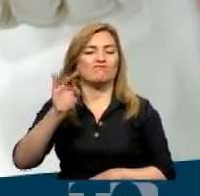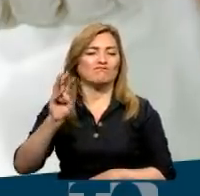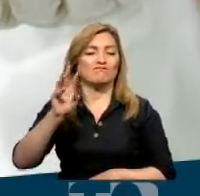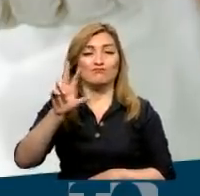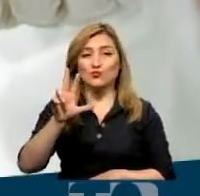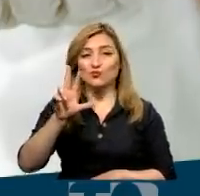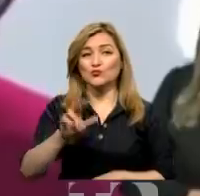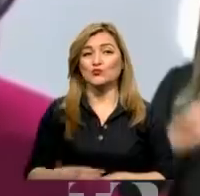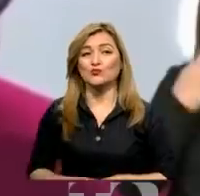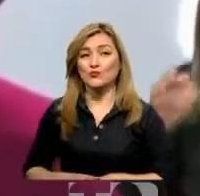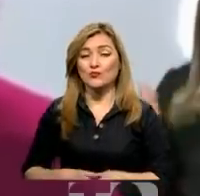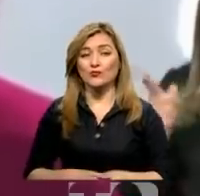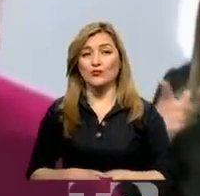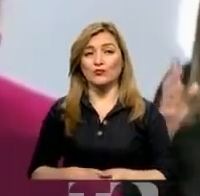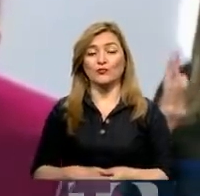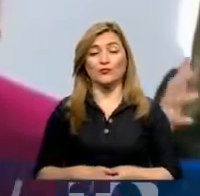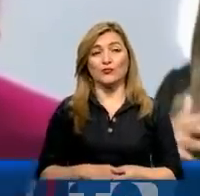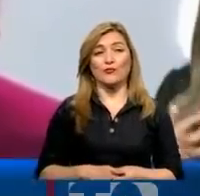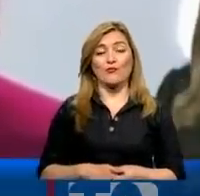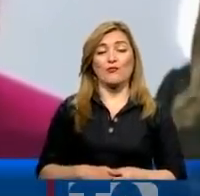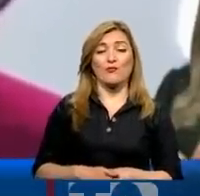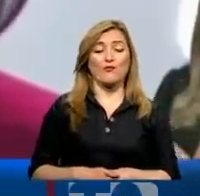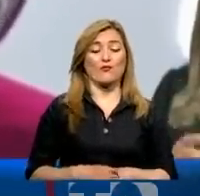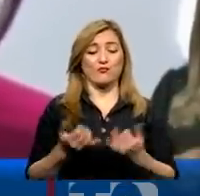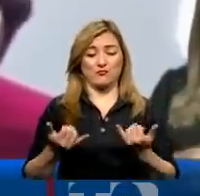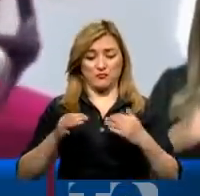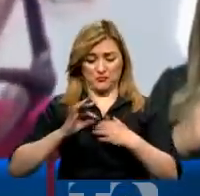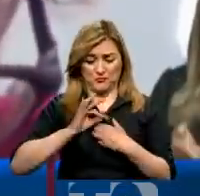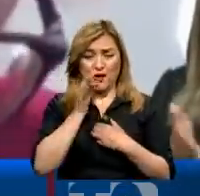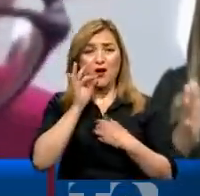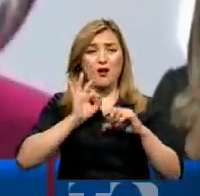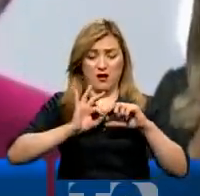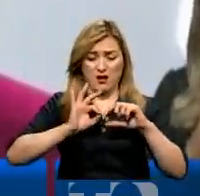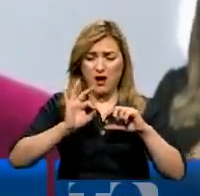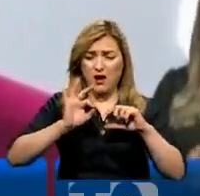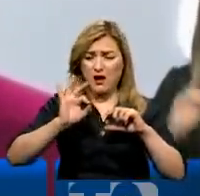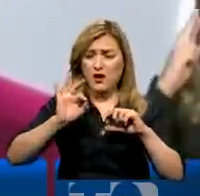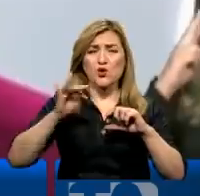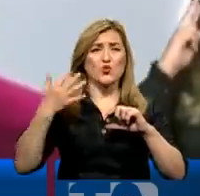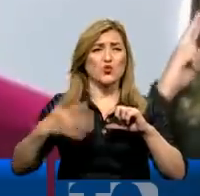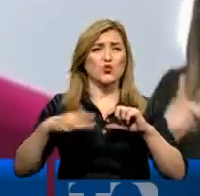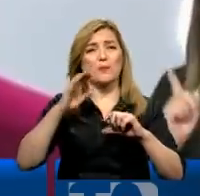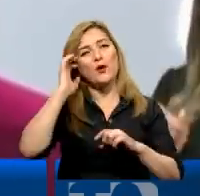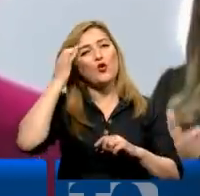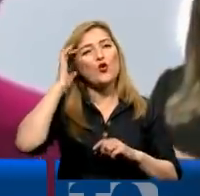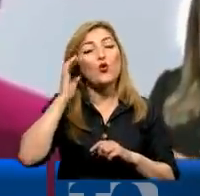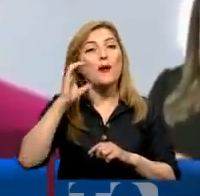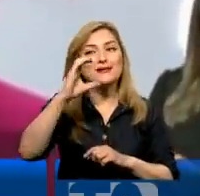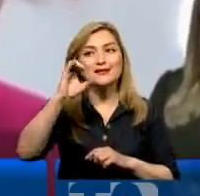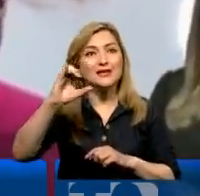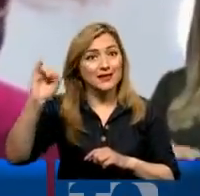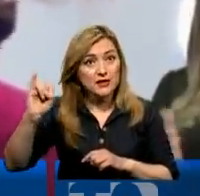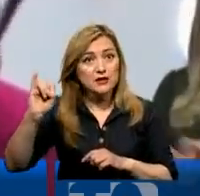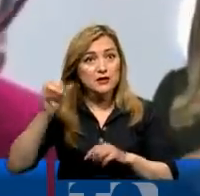1.863 fallecidos. Nos preocupa este repunte que existe a nivel de la parroquia de Iñaquito, que